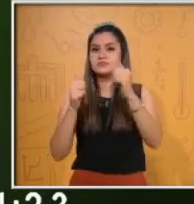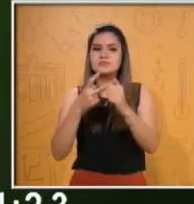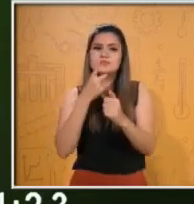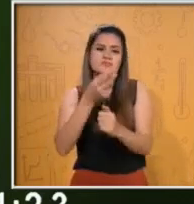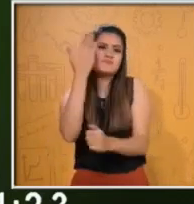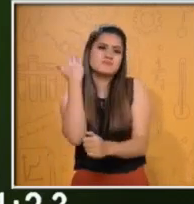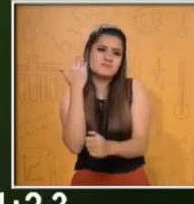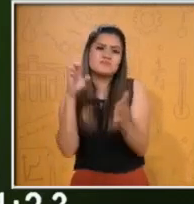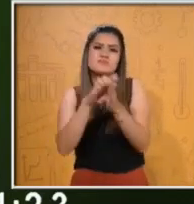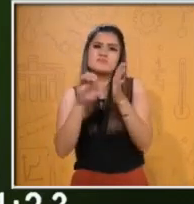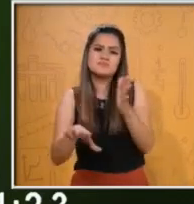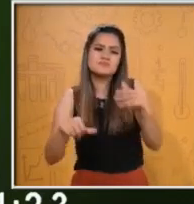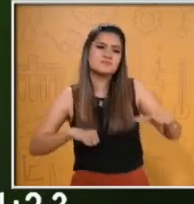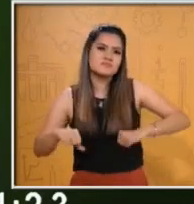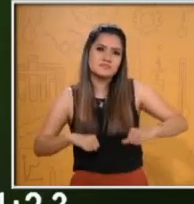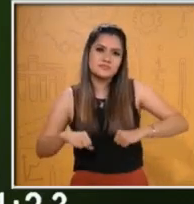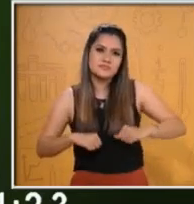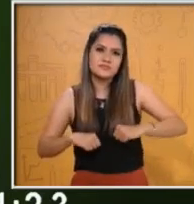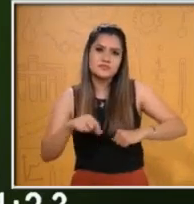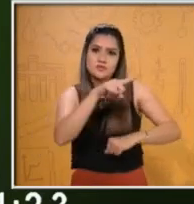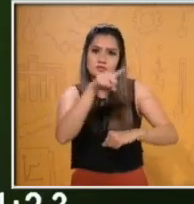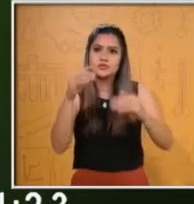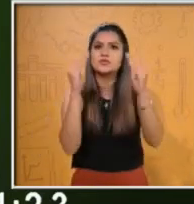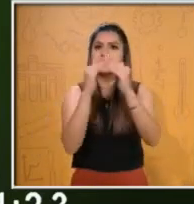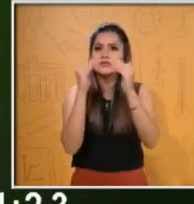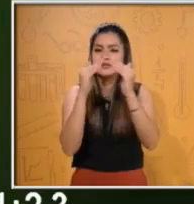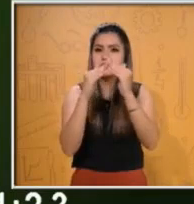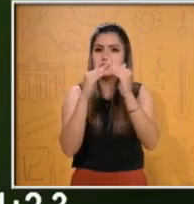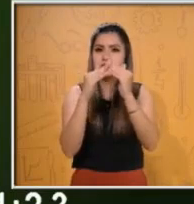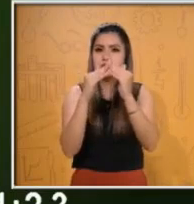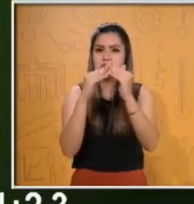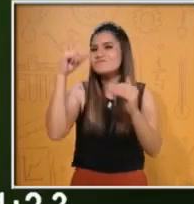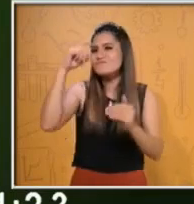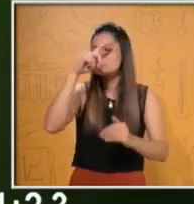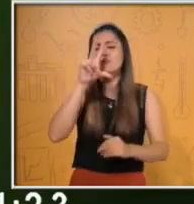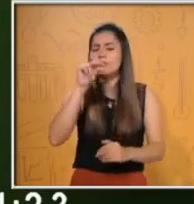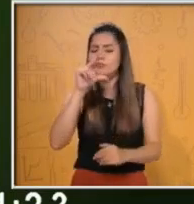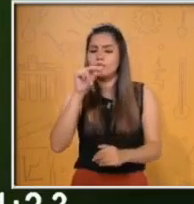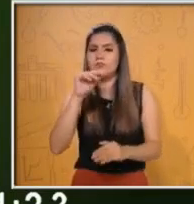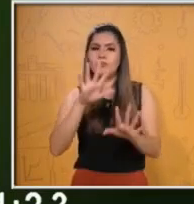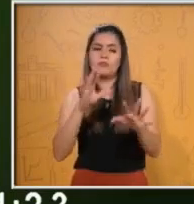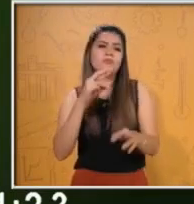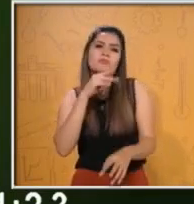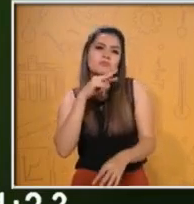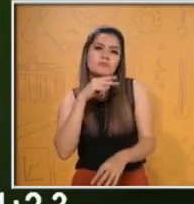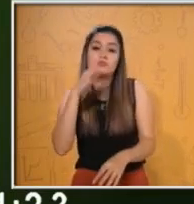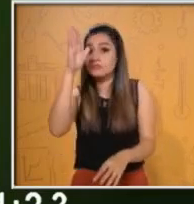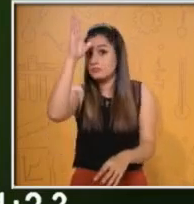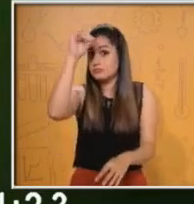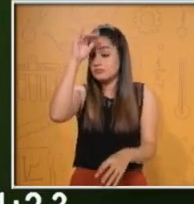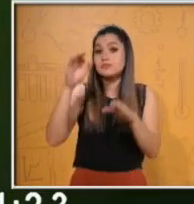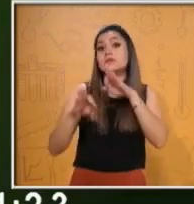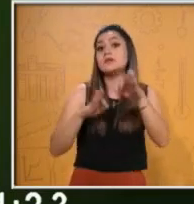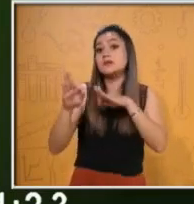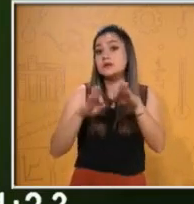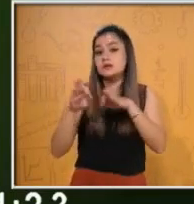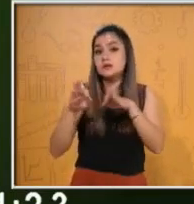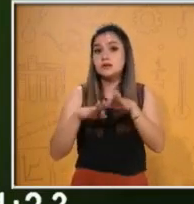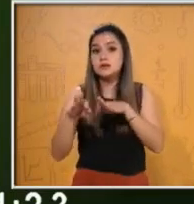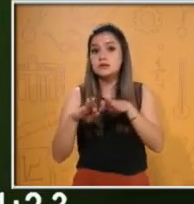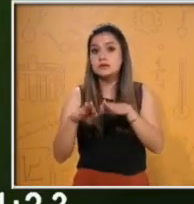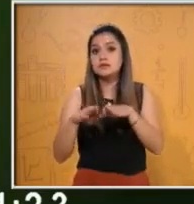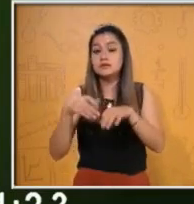en el ejercicio anterior. Yo sé que en casita no se les va a complicar tanto, porque recuerden que vamos a trabajar con